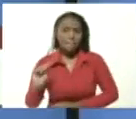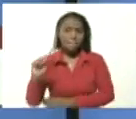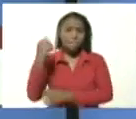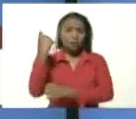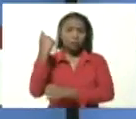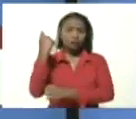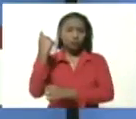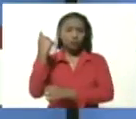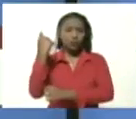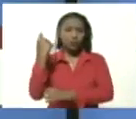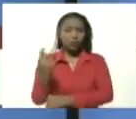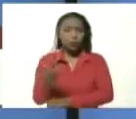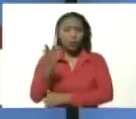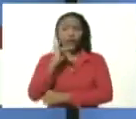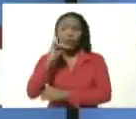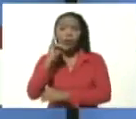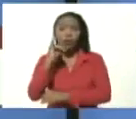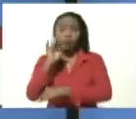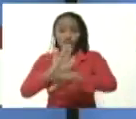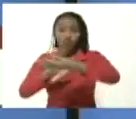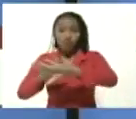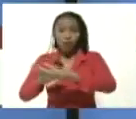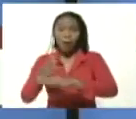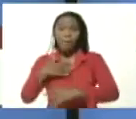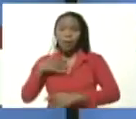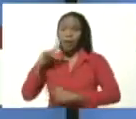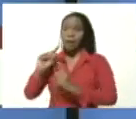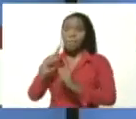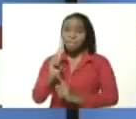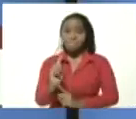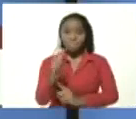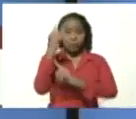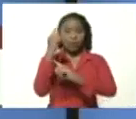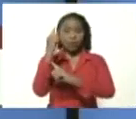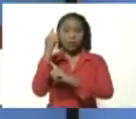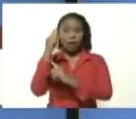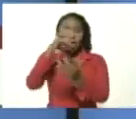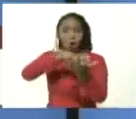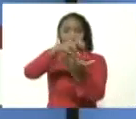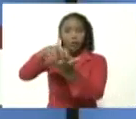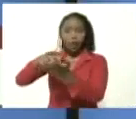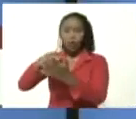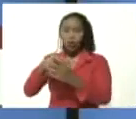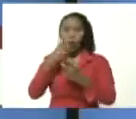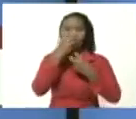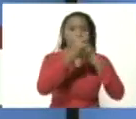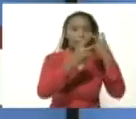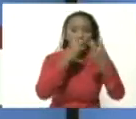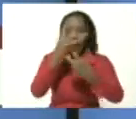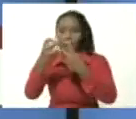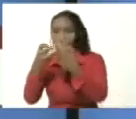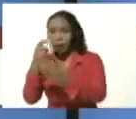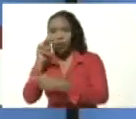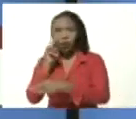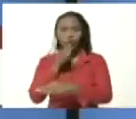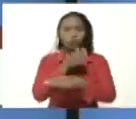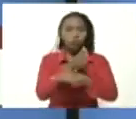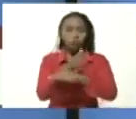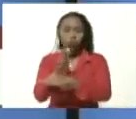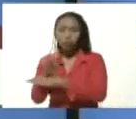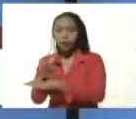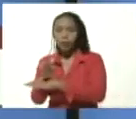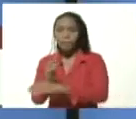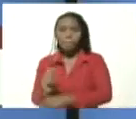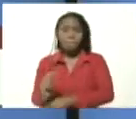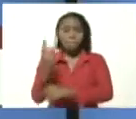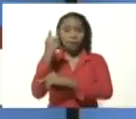mano, en mi vuelta por los estados, en mi primera vuelta por los estados, que no escuchen esto en la casa, en mi